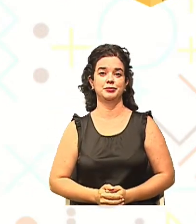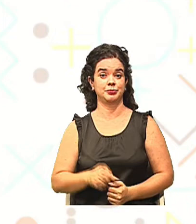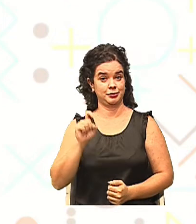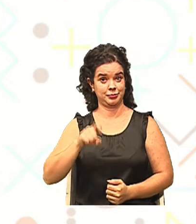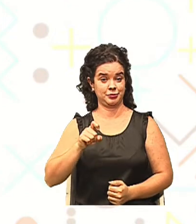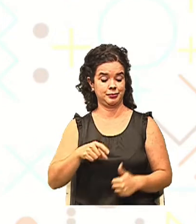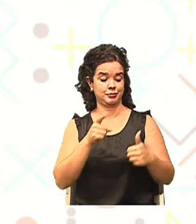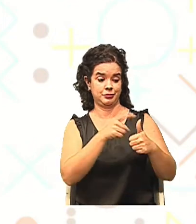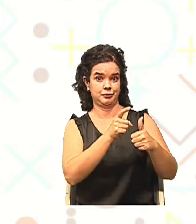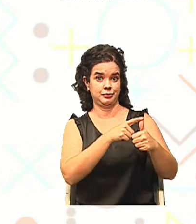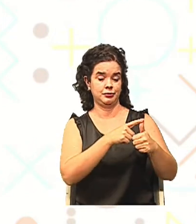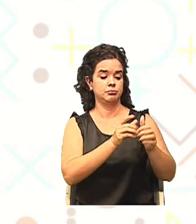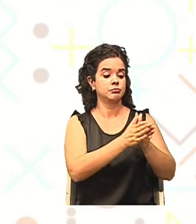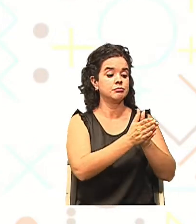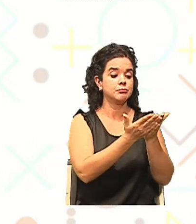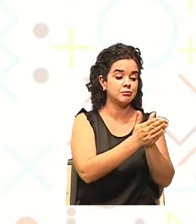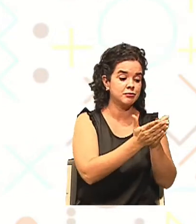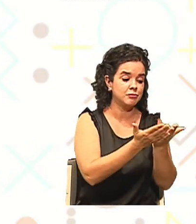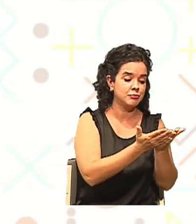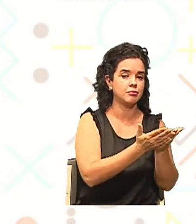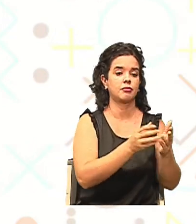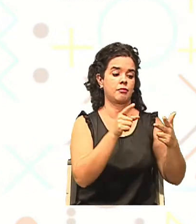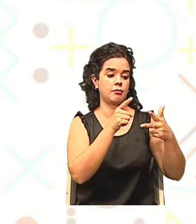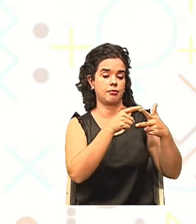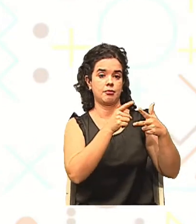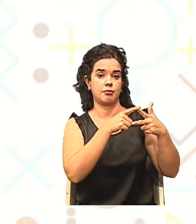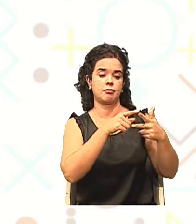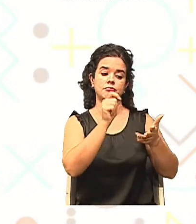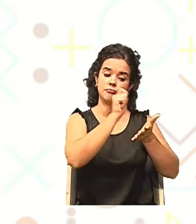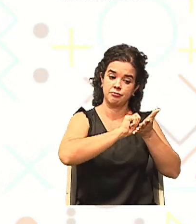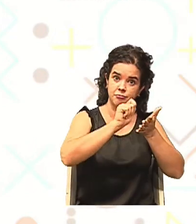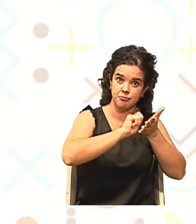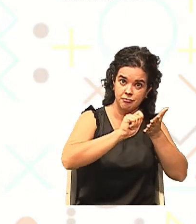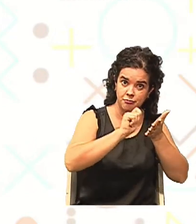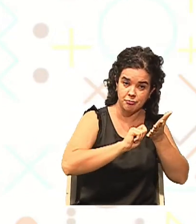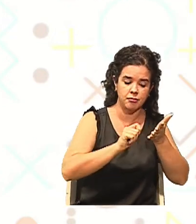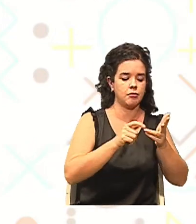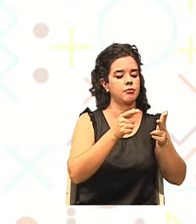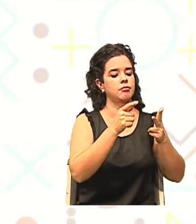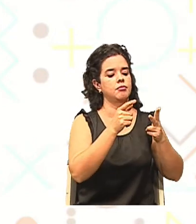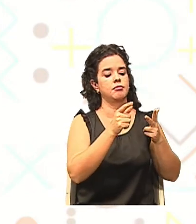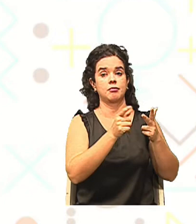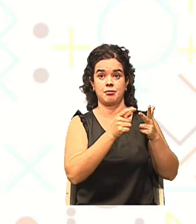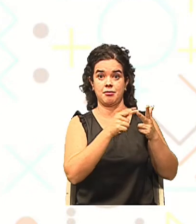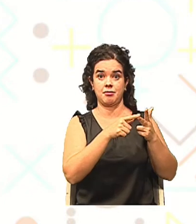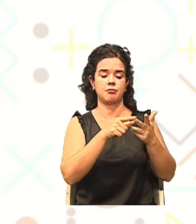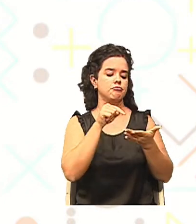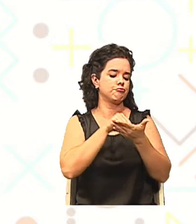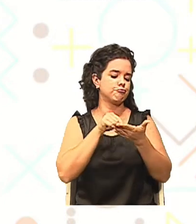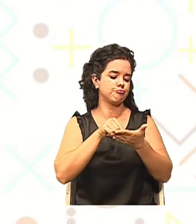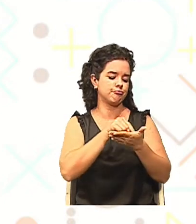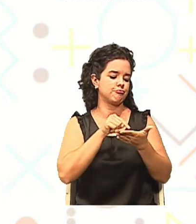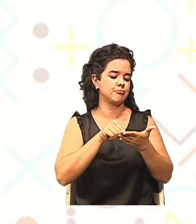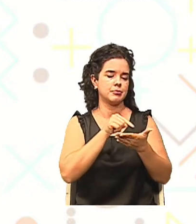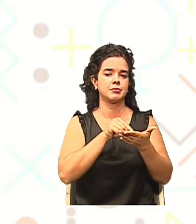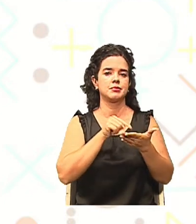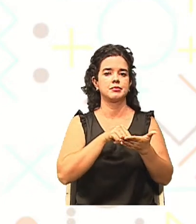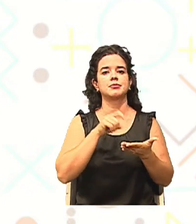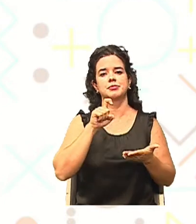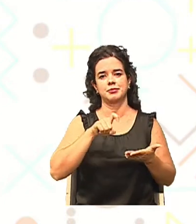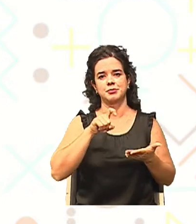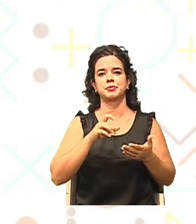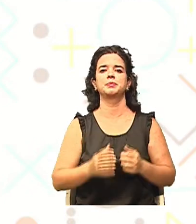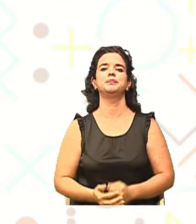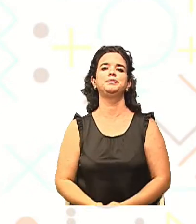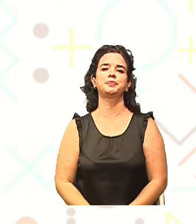Ocupamos cuaderno y lápiz para los apuntes y la calculadora para los